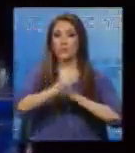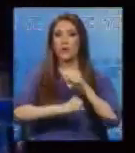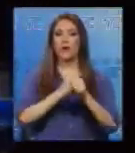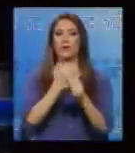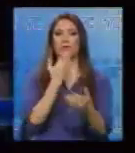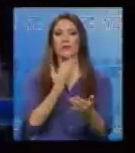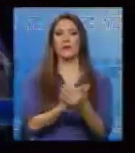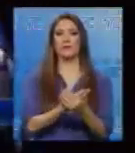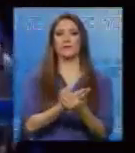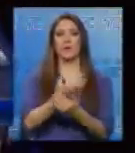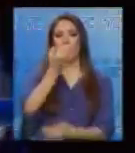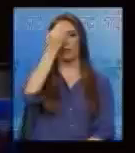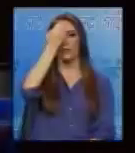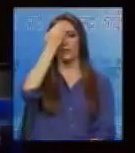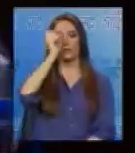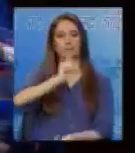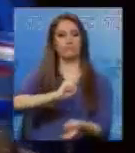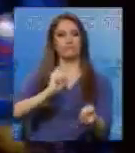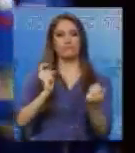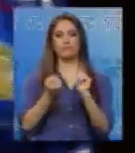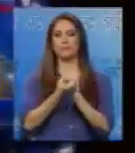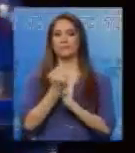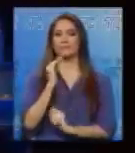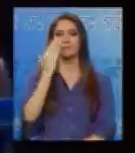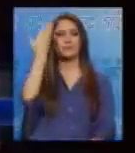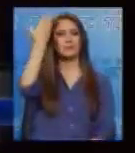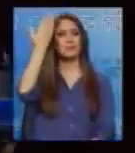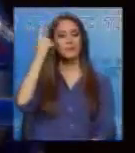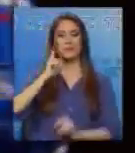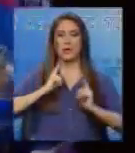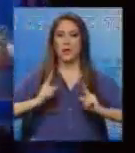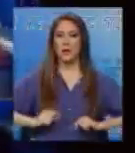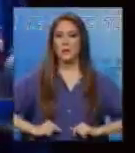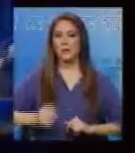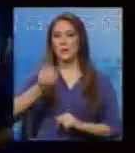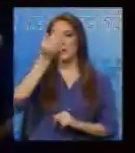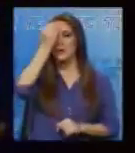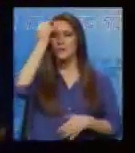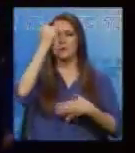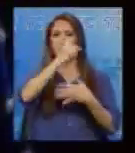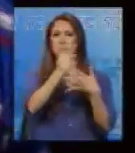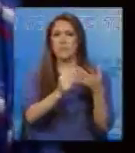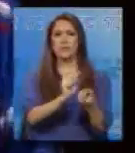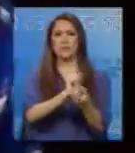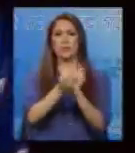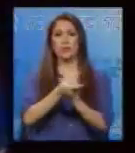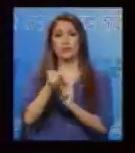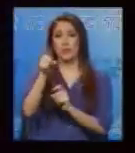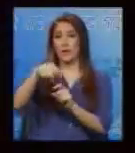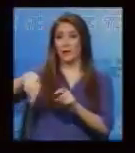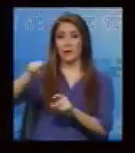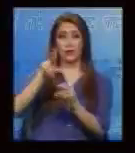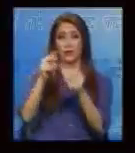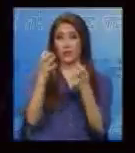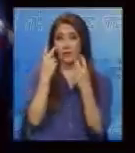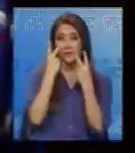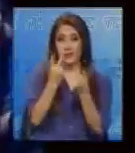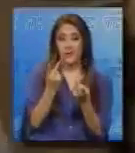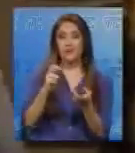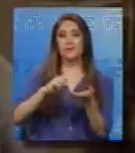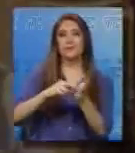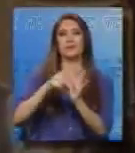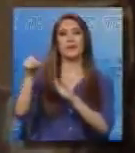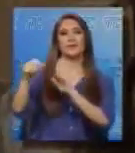la educación, ha cambiado la salud, ha cambiado todo, amigos. Solamente los ciegos, los que no quieren ver, están en contra